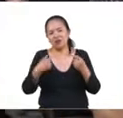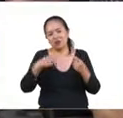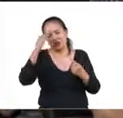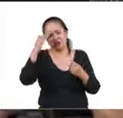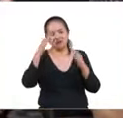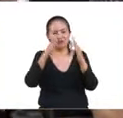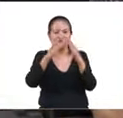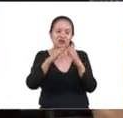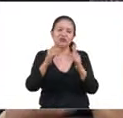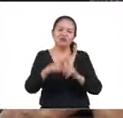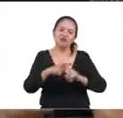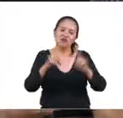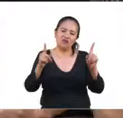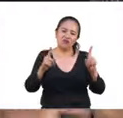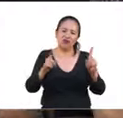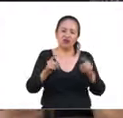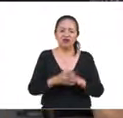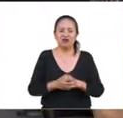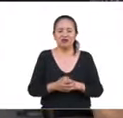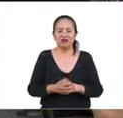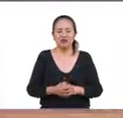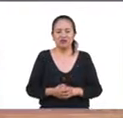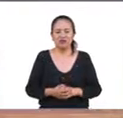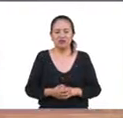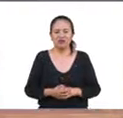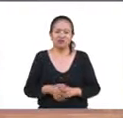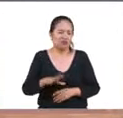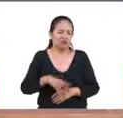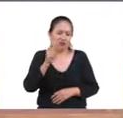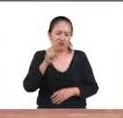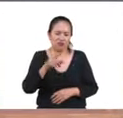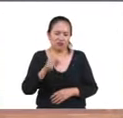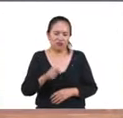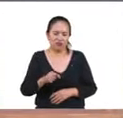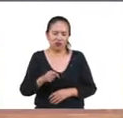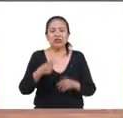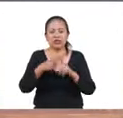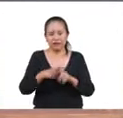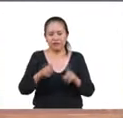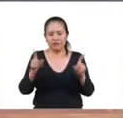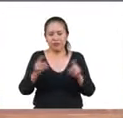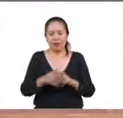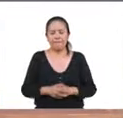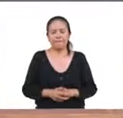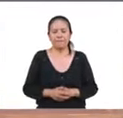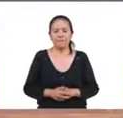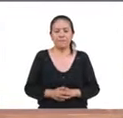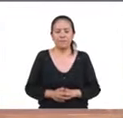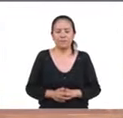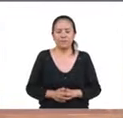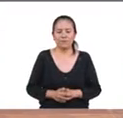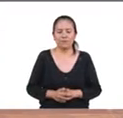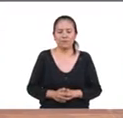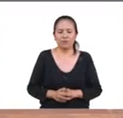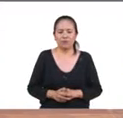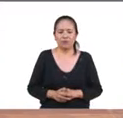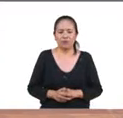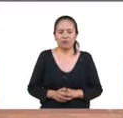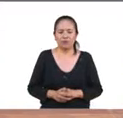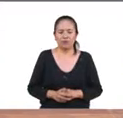si tuvieran toda la infraestructura que tenía la comisión. Va a tener la misma calidad. Es un método distinto que ha dado